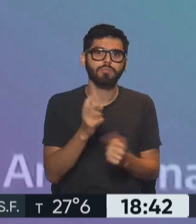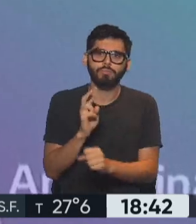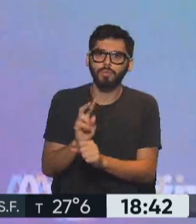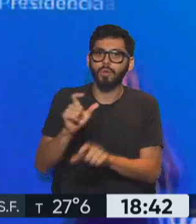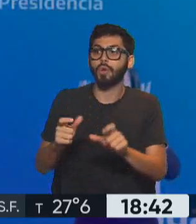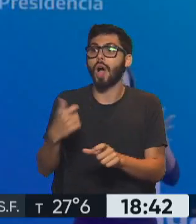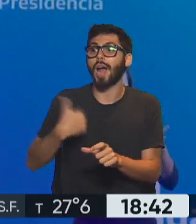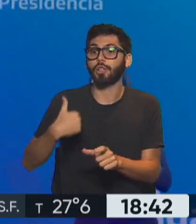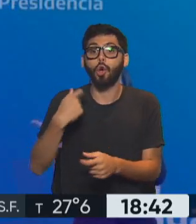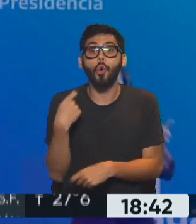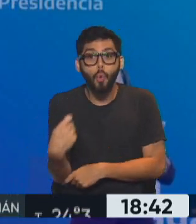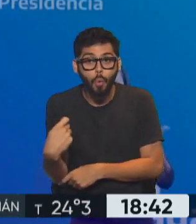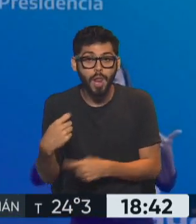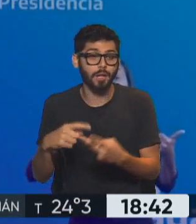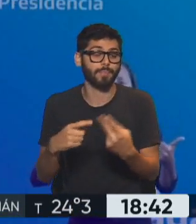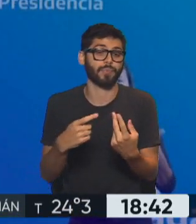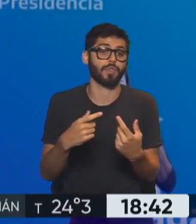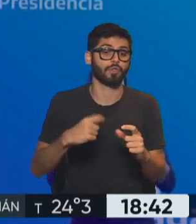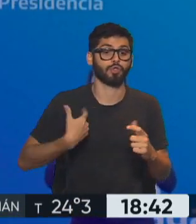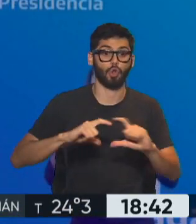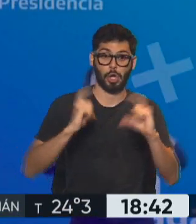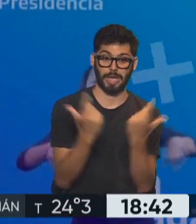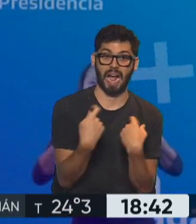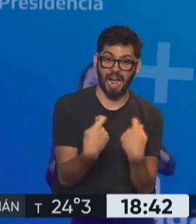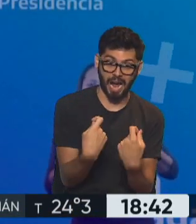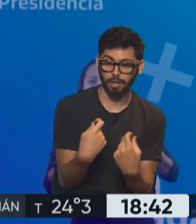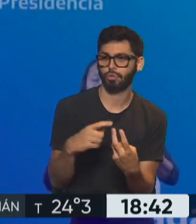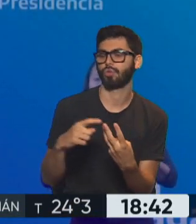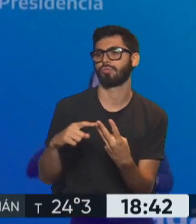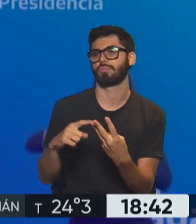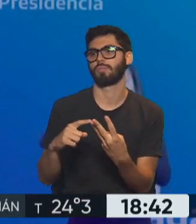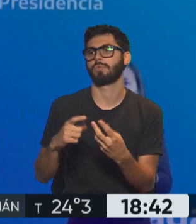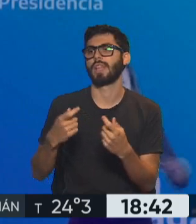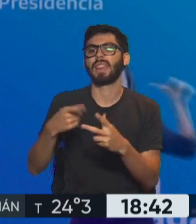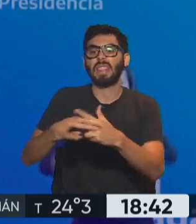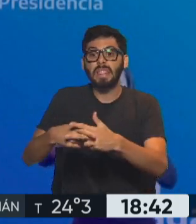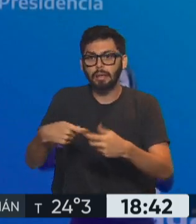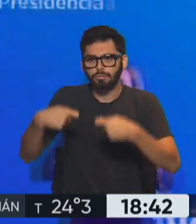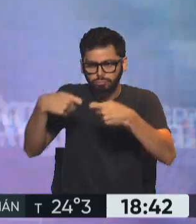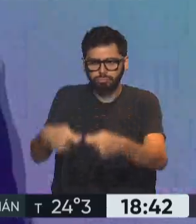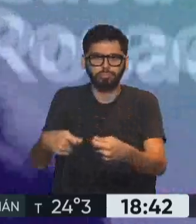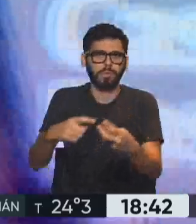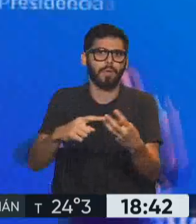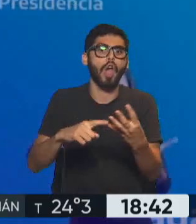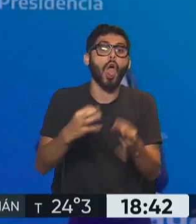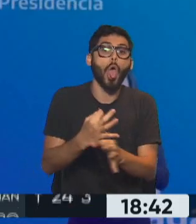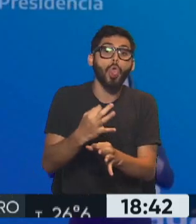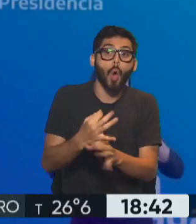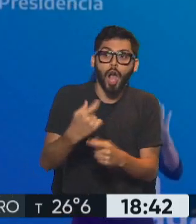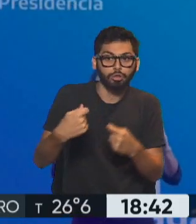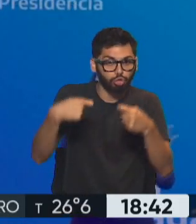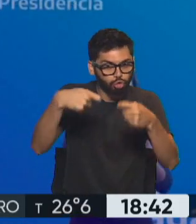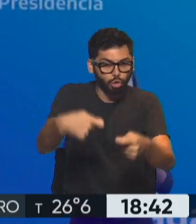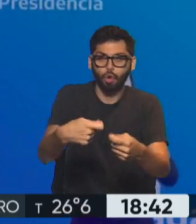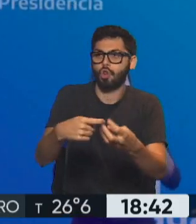los argentinos, el gasto en materia social, la inversión en ciencia técnica, la inversión en educación y